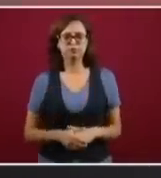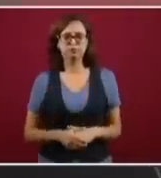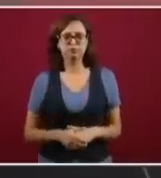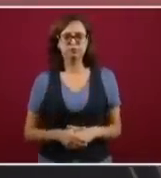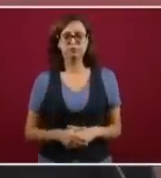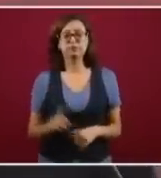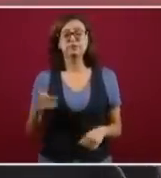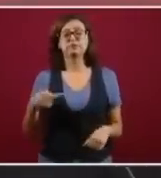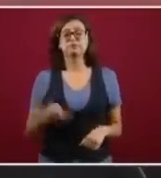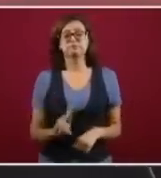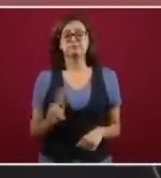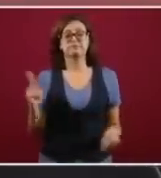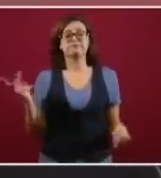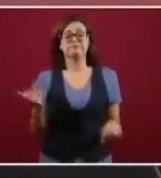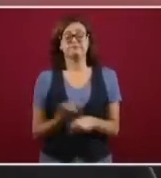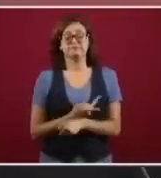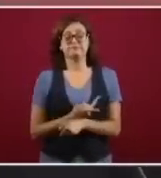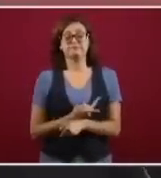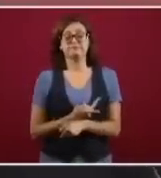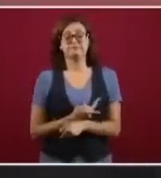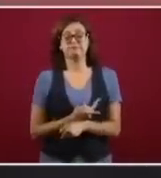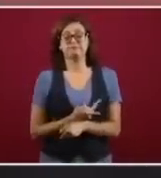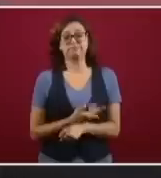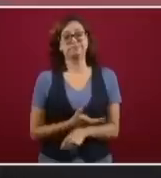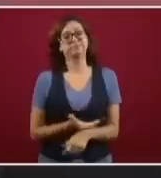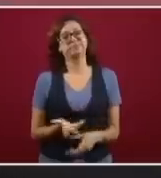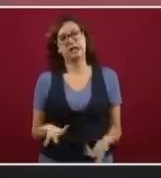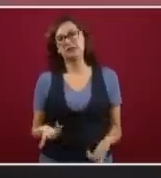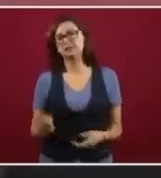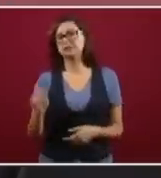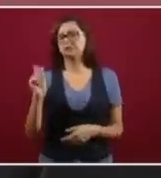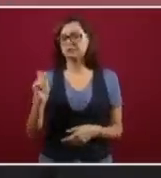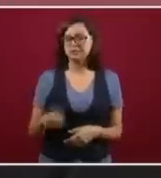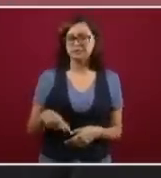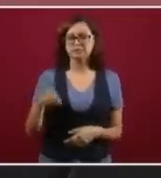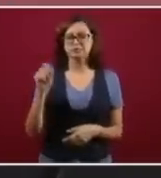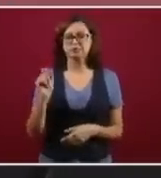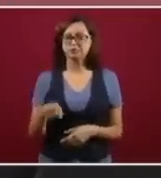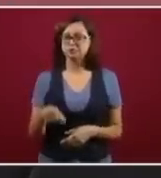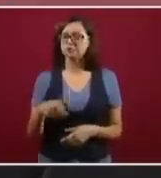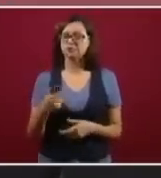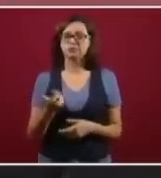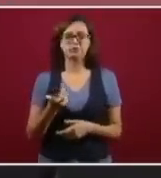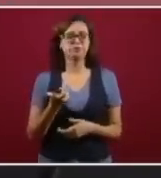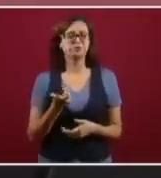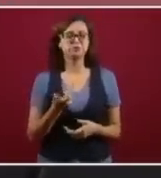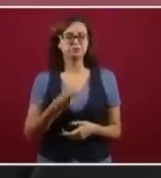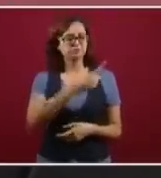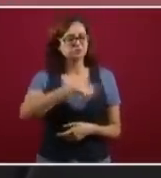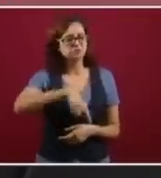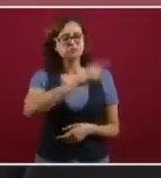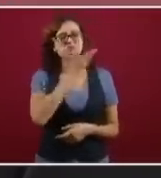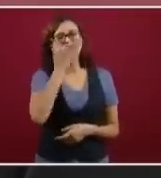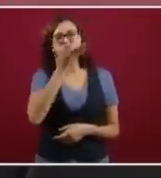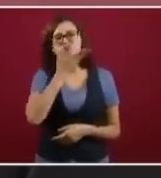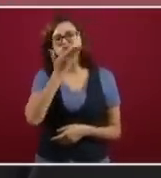Pero lo que pasa es que era lo mismo, o sea, se robaban hasta el dinero de las medicinas.